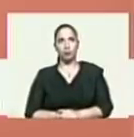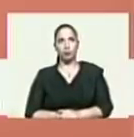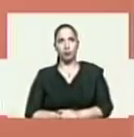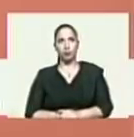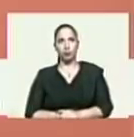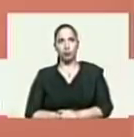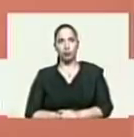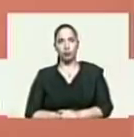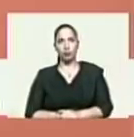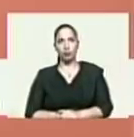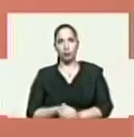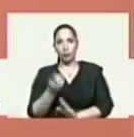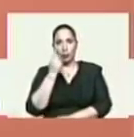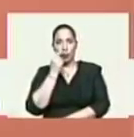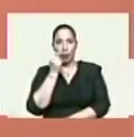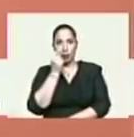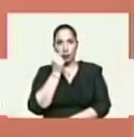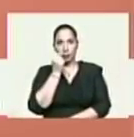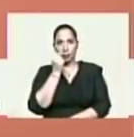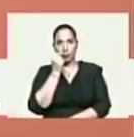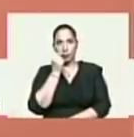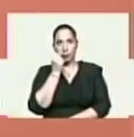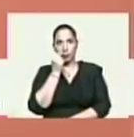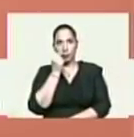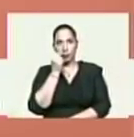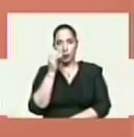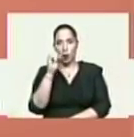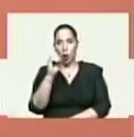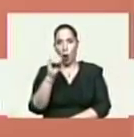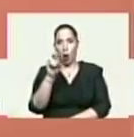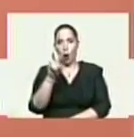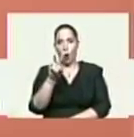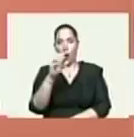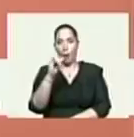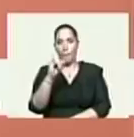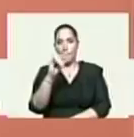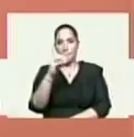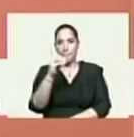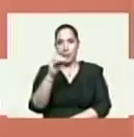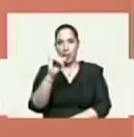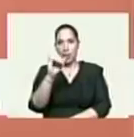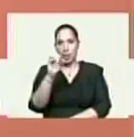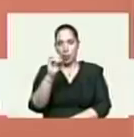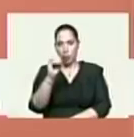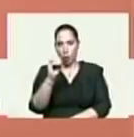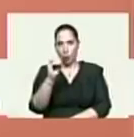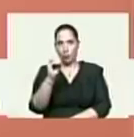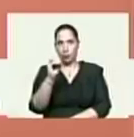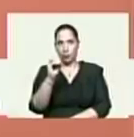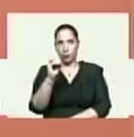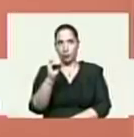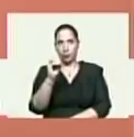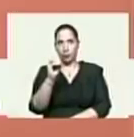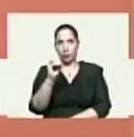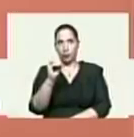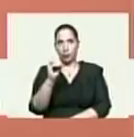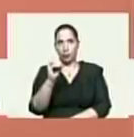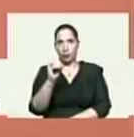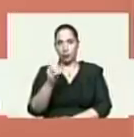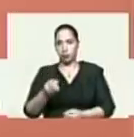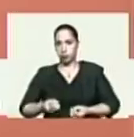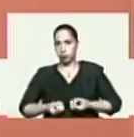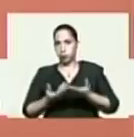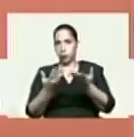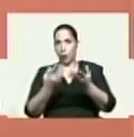El señor Ovidio Carrasco Mosquera ofreció un testimonio voluntario